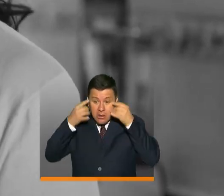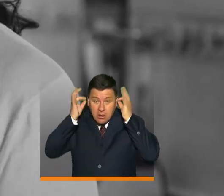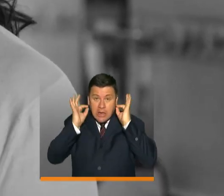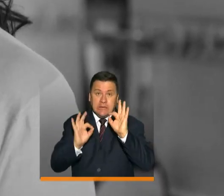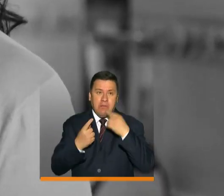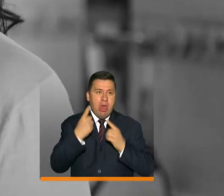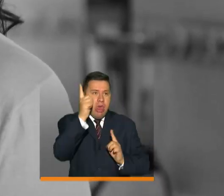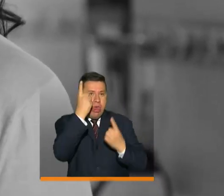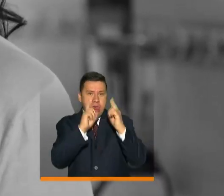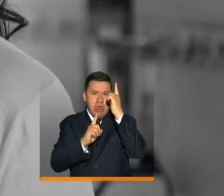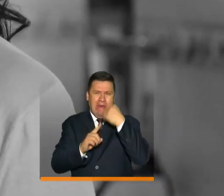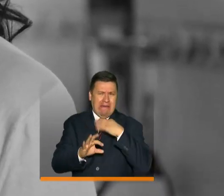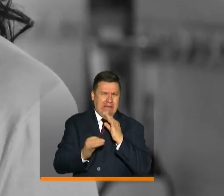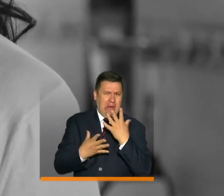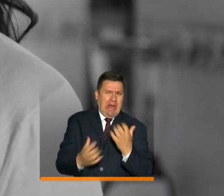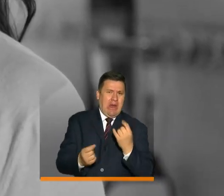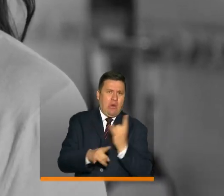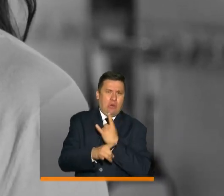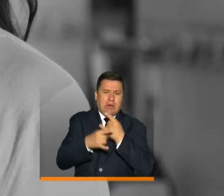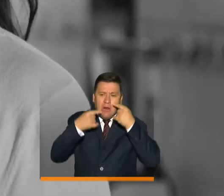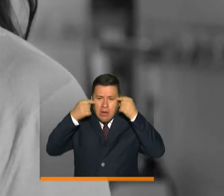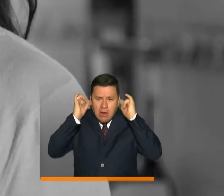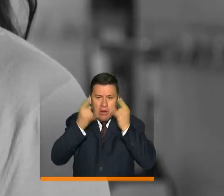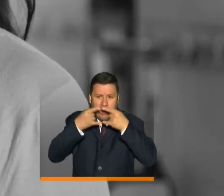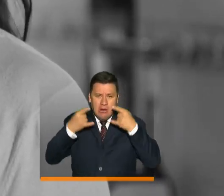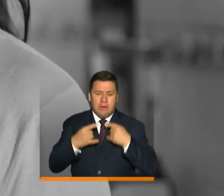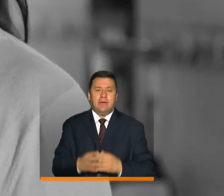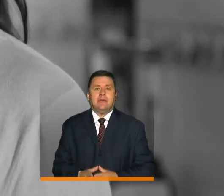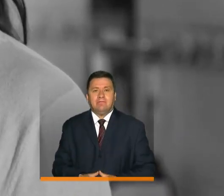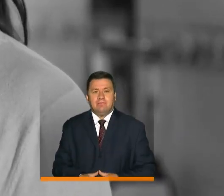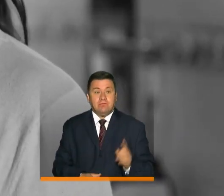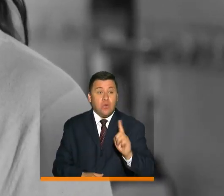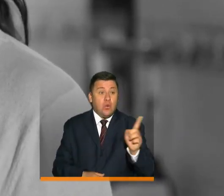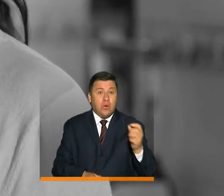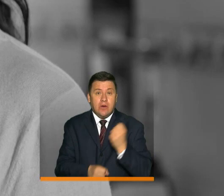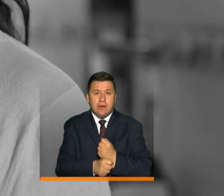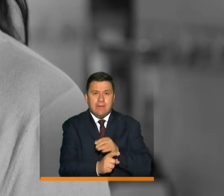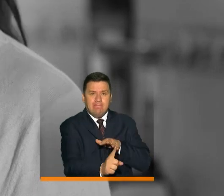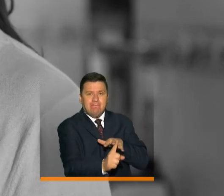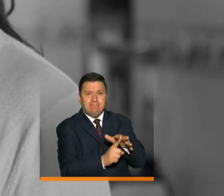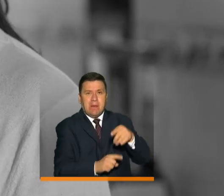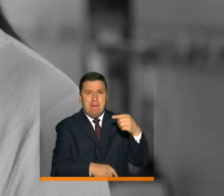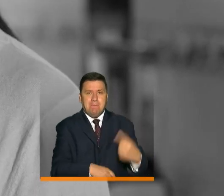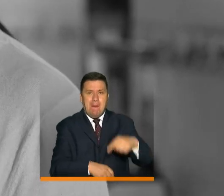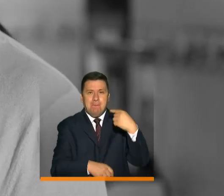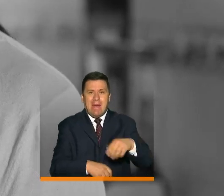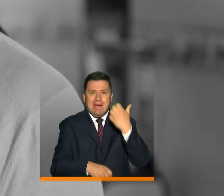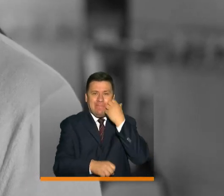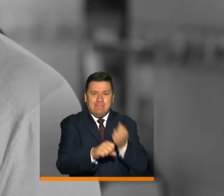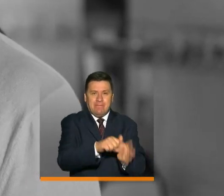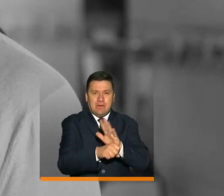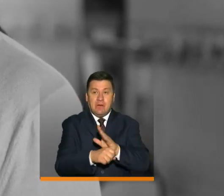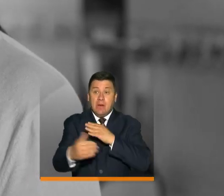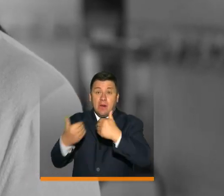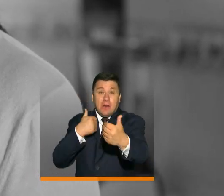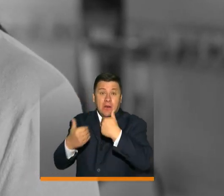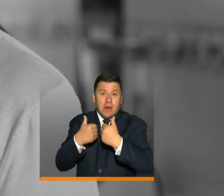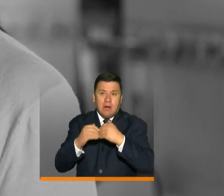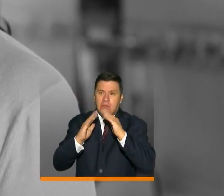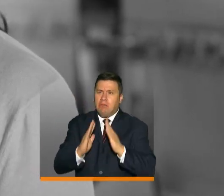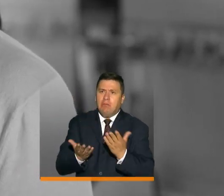excusa para no usar el tapabocas. Mis empleados se contagiaron. Mis clientes dejaron de